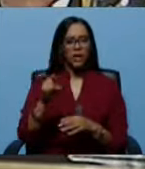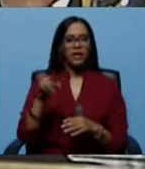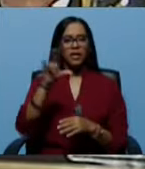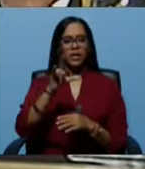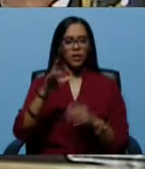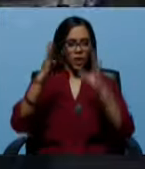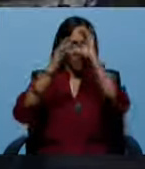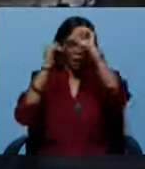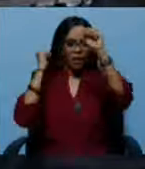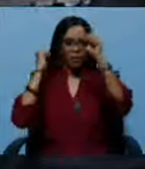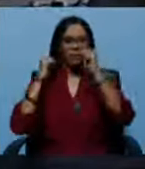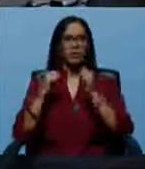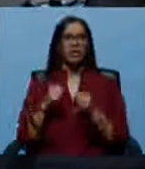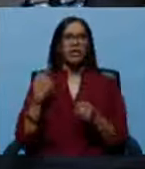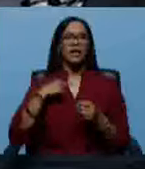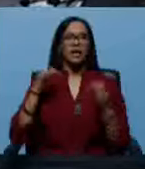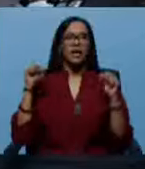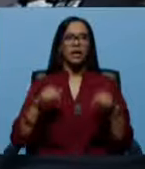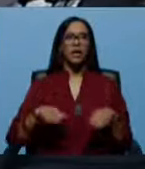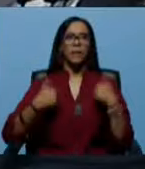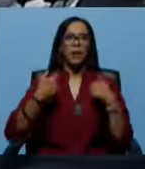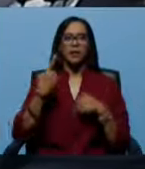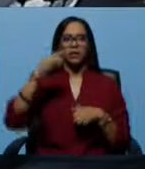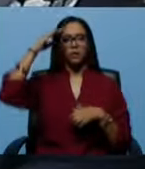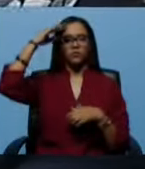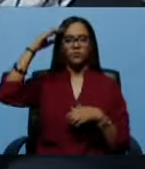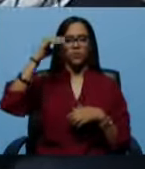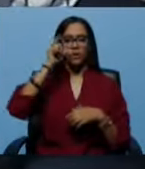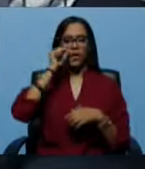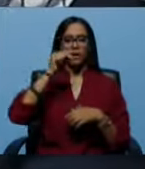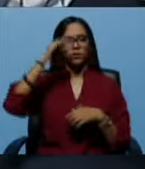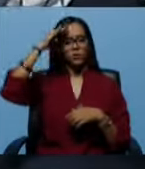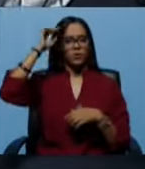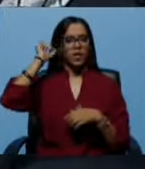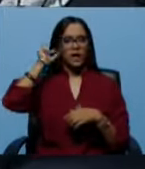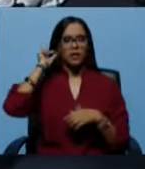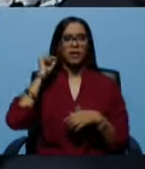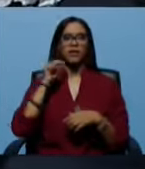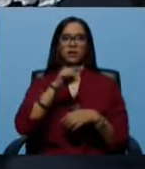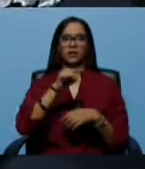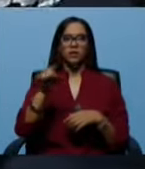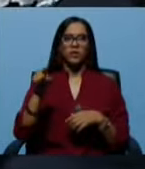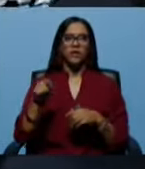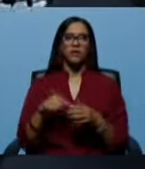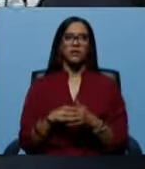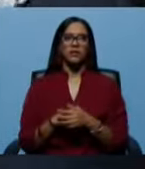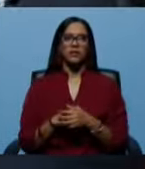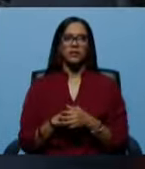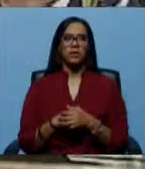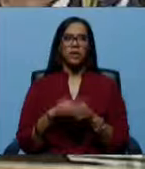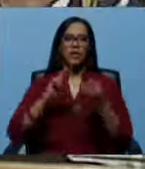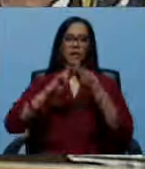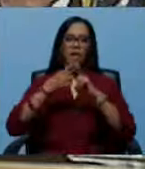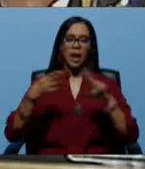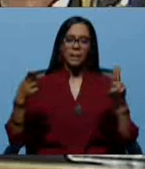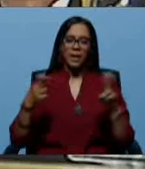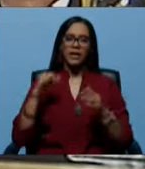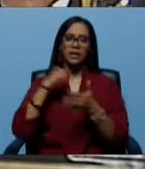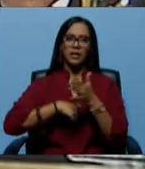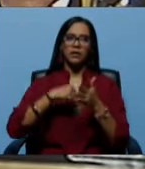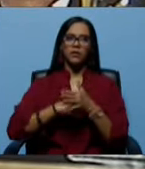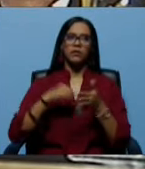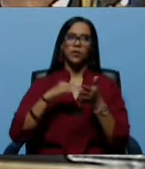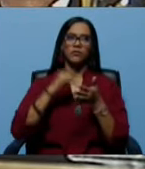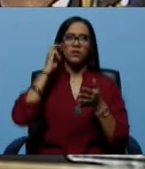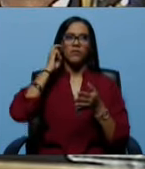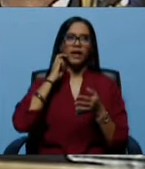embajadores, que tienen aquí más de un soldado y soldada de ustedes, de la paz, de la lucha contra el